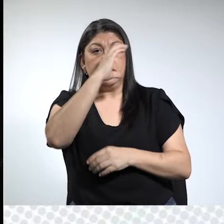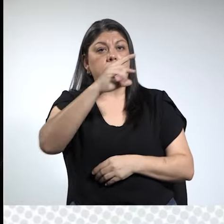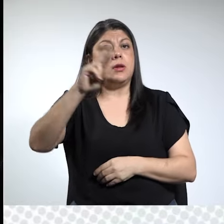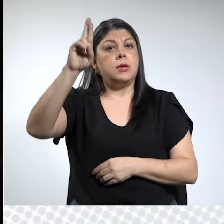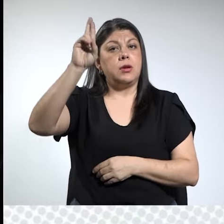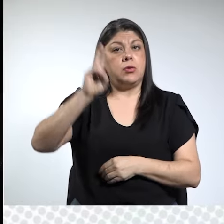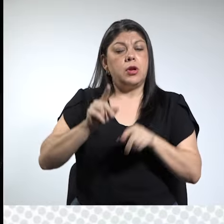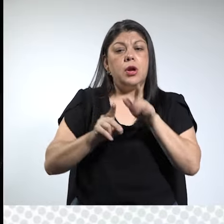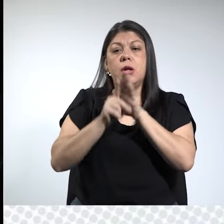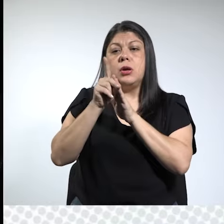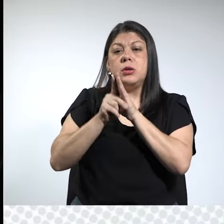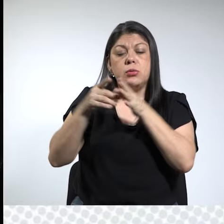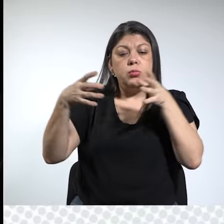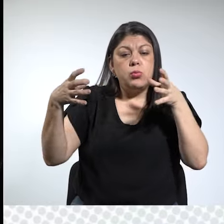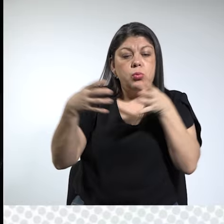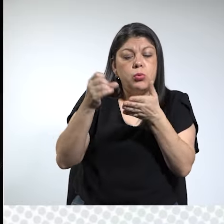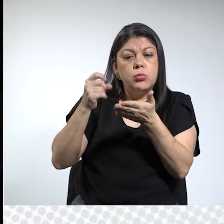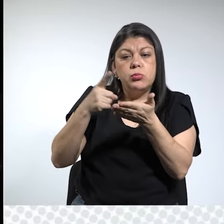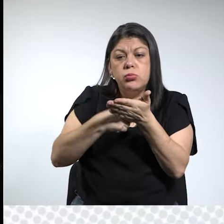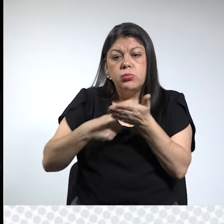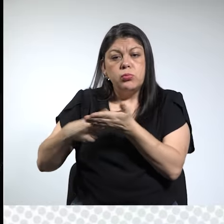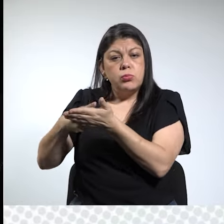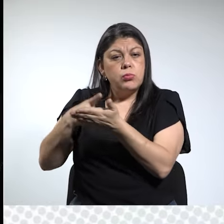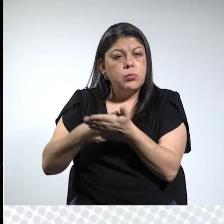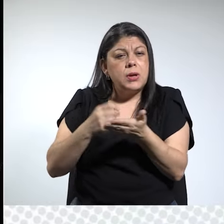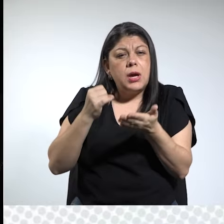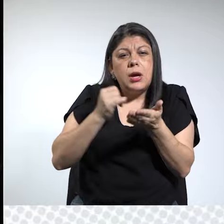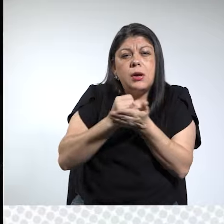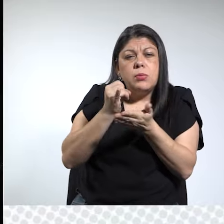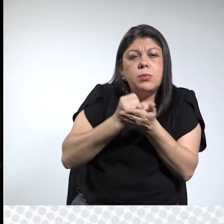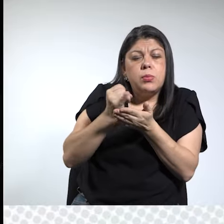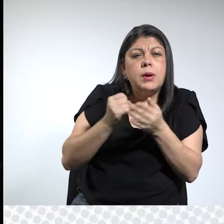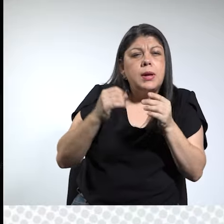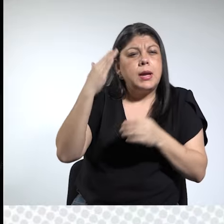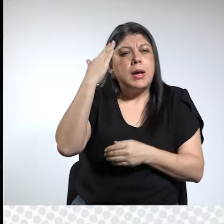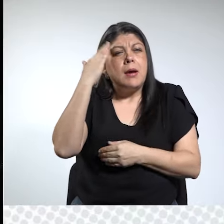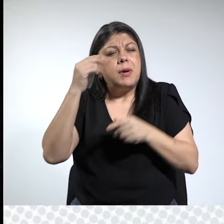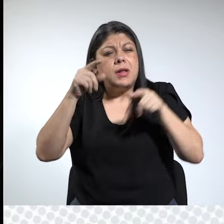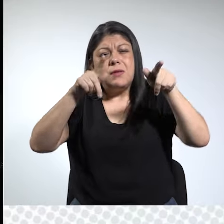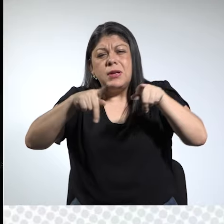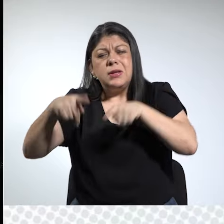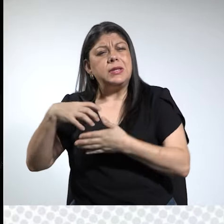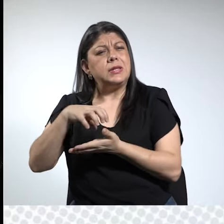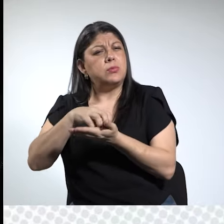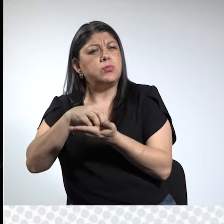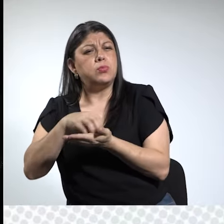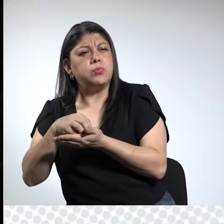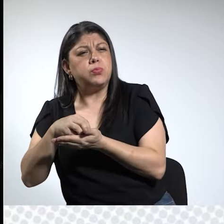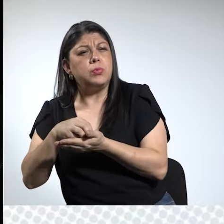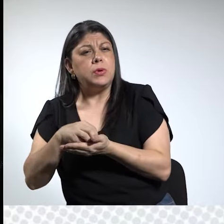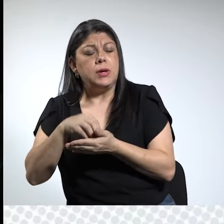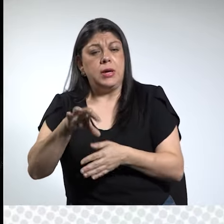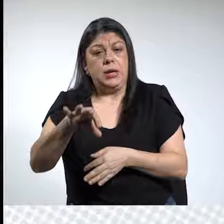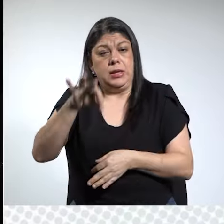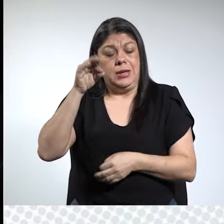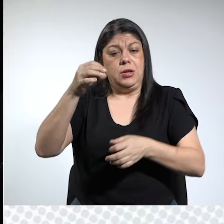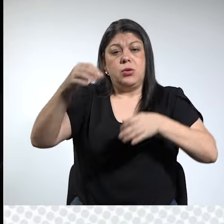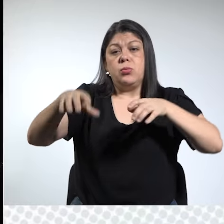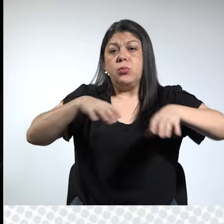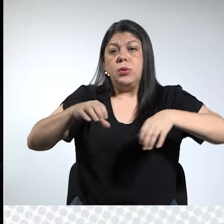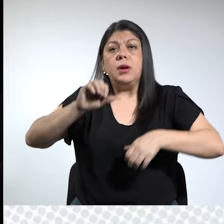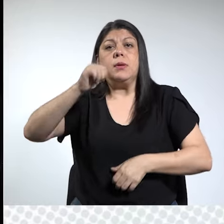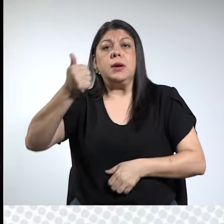hemos desarrollado grupos focales en todo el país para conocer aquello que inquieta a la ciudadanía y con base a ello se decidió esta dinámica de